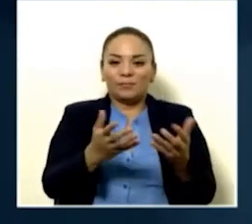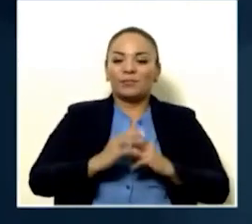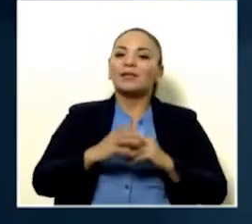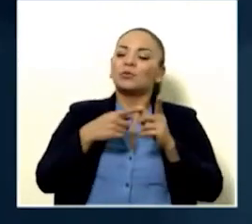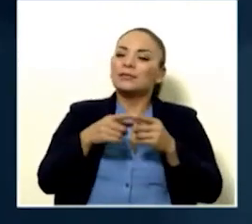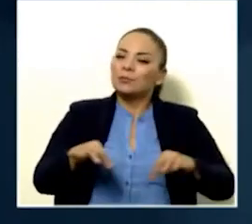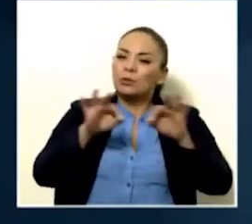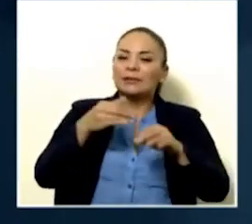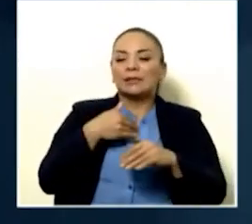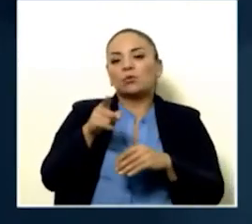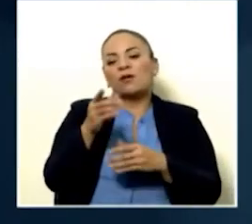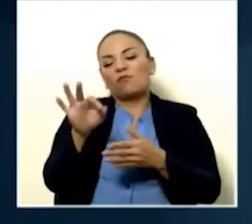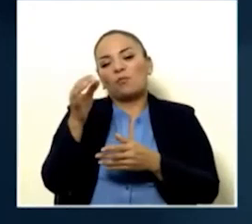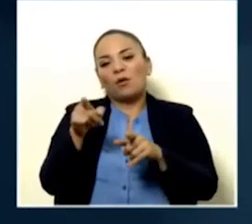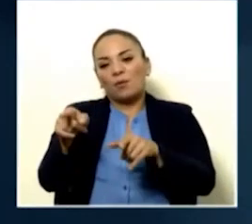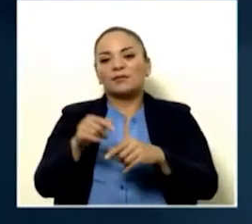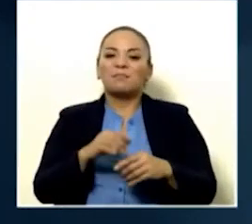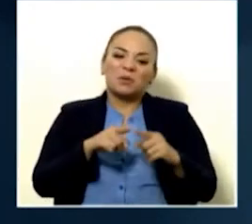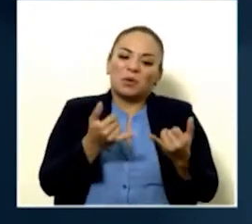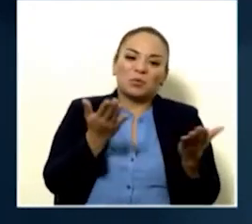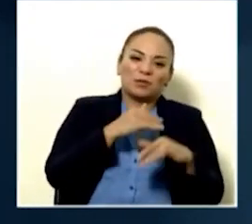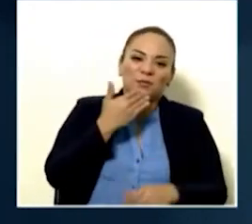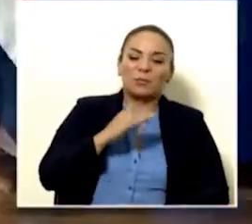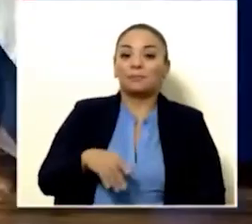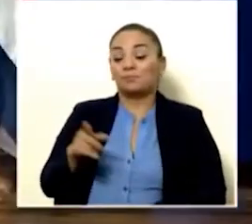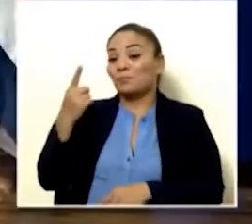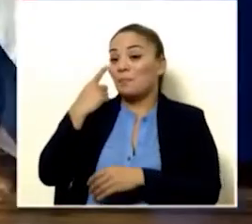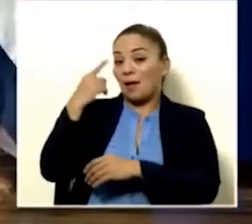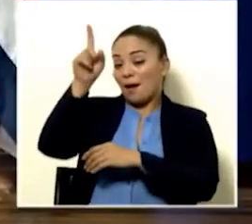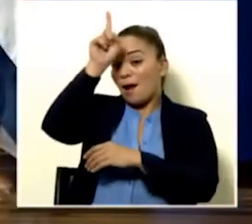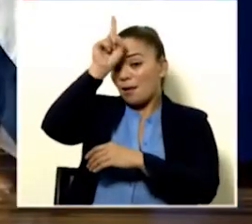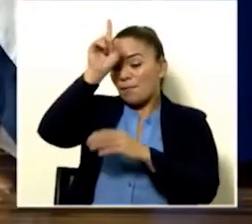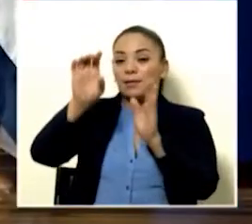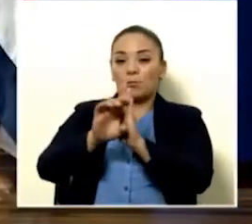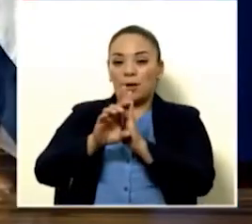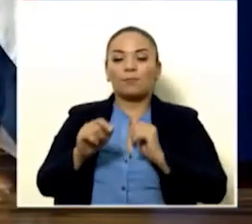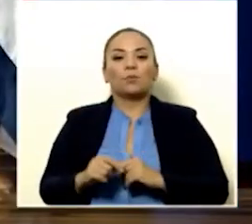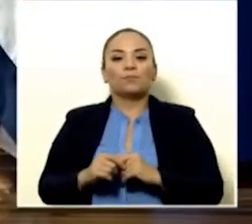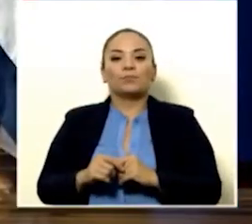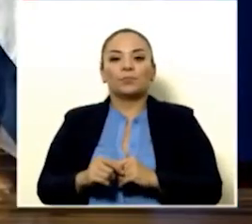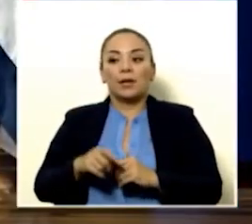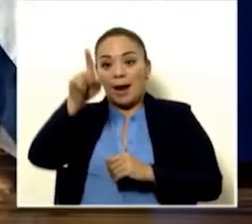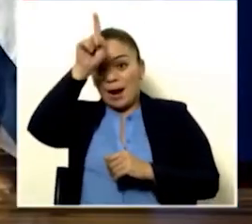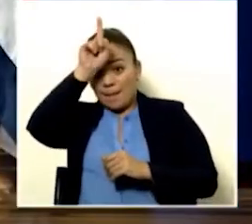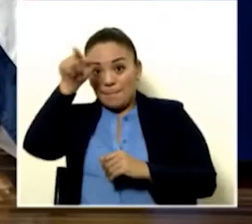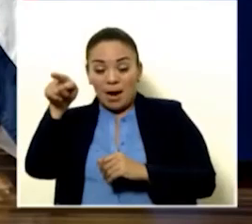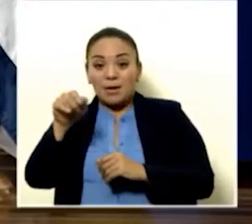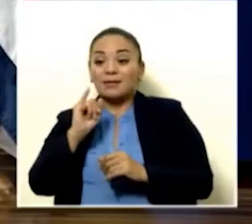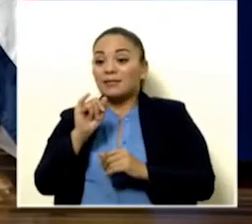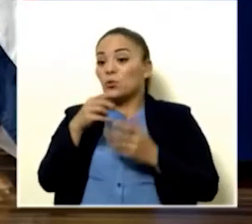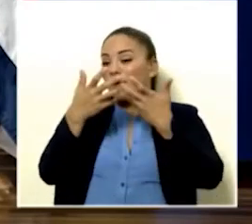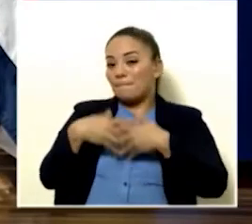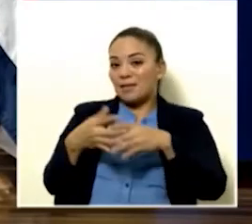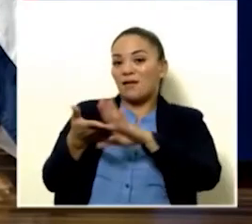mecanismo similar, yo creo que estamos mal. No, y en Alemania, por ejemplo, una empresa que hace fraude